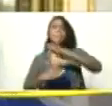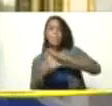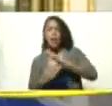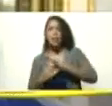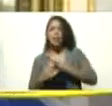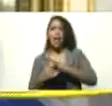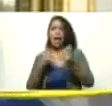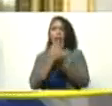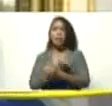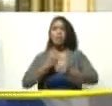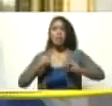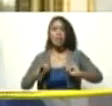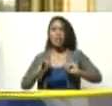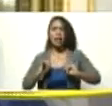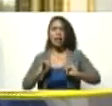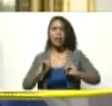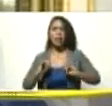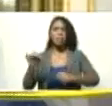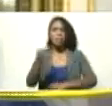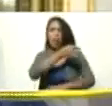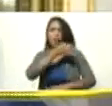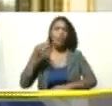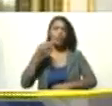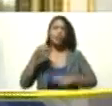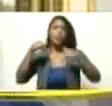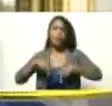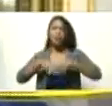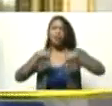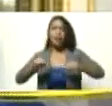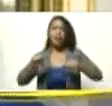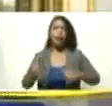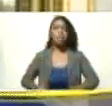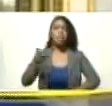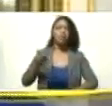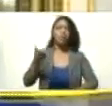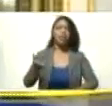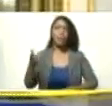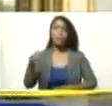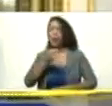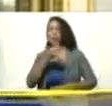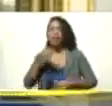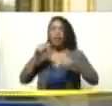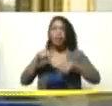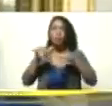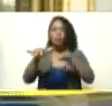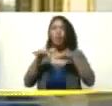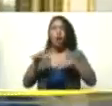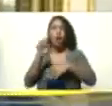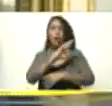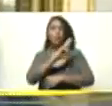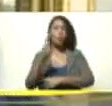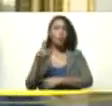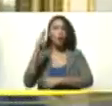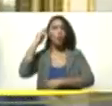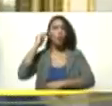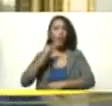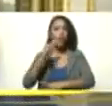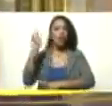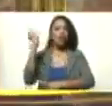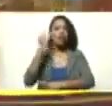una independencia perpetua de esta tierra gloriosa, maravillosa que es Venezuela, la República